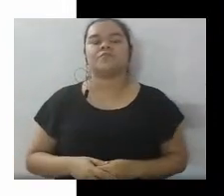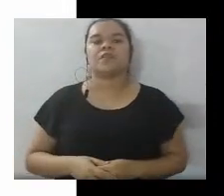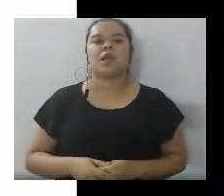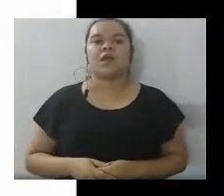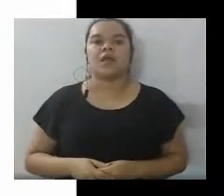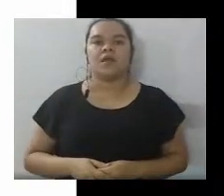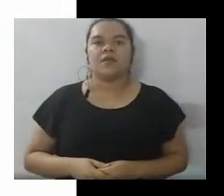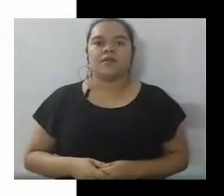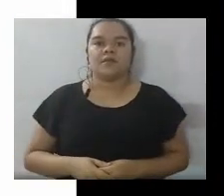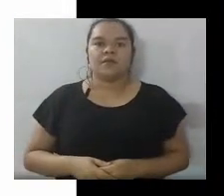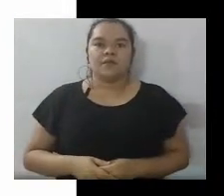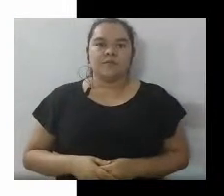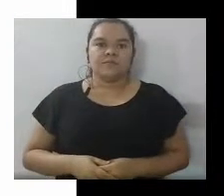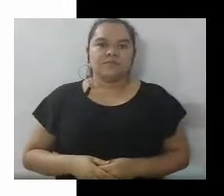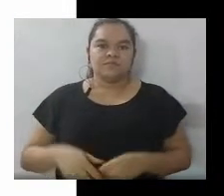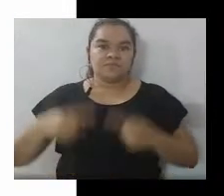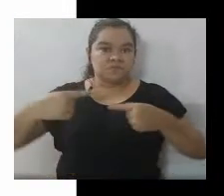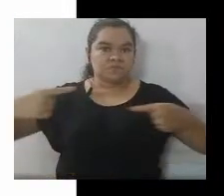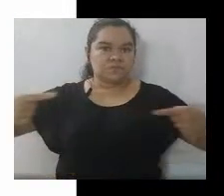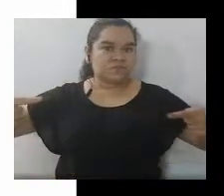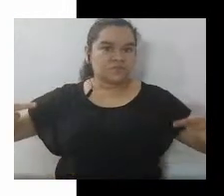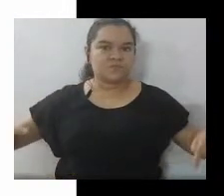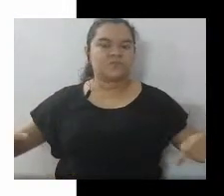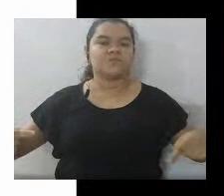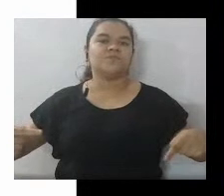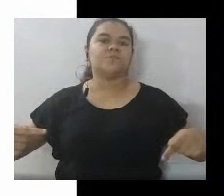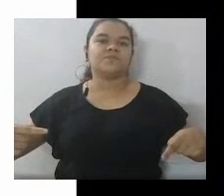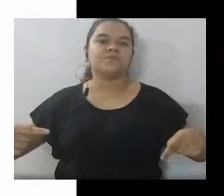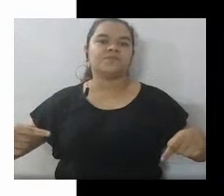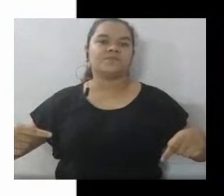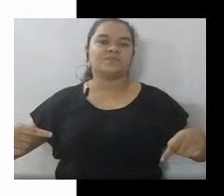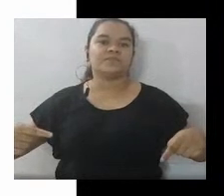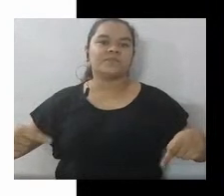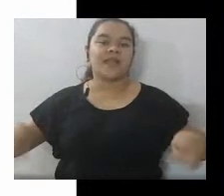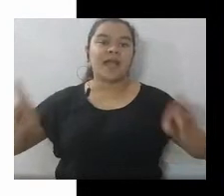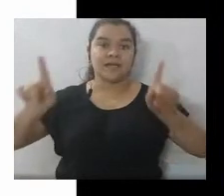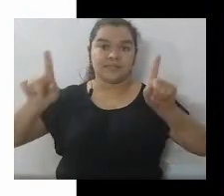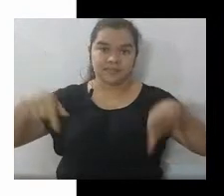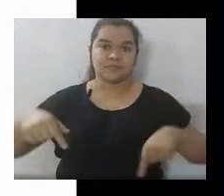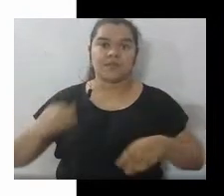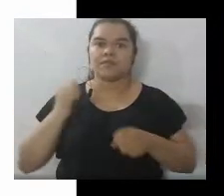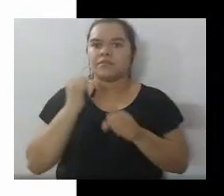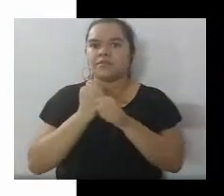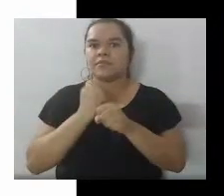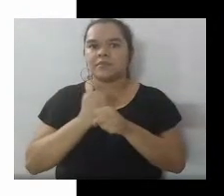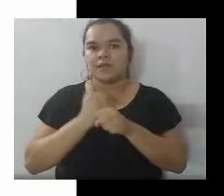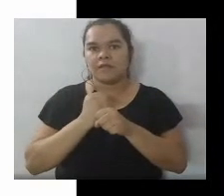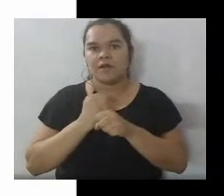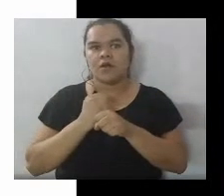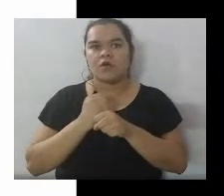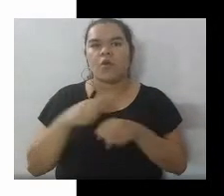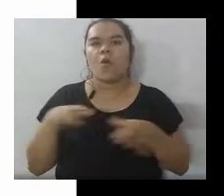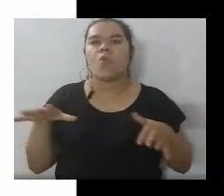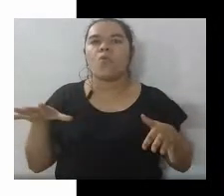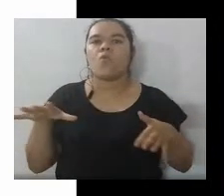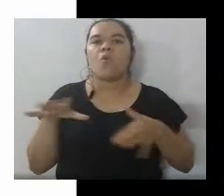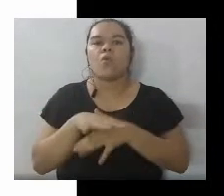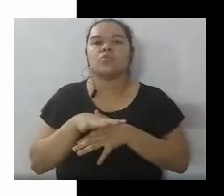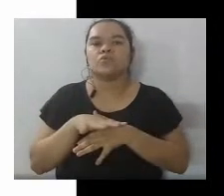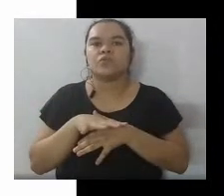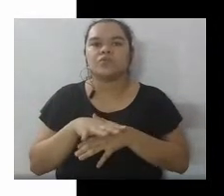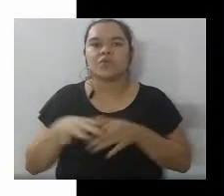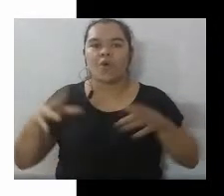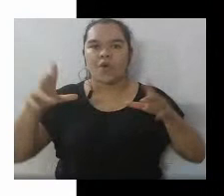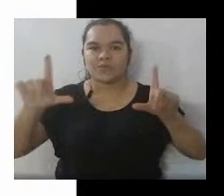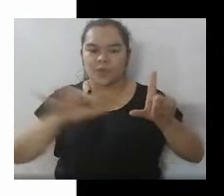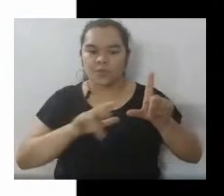parte en nube pública, y toda la actividad que tiene que ver específicamente con la infraestructura informática,